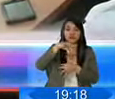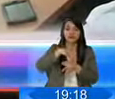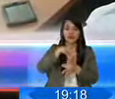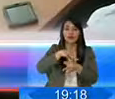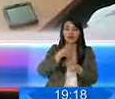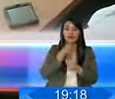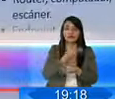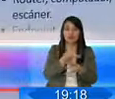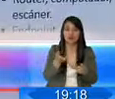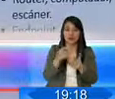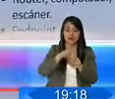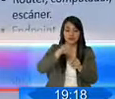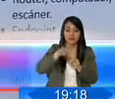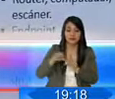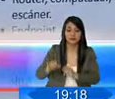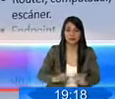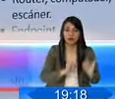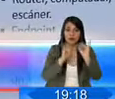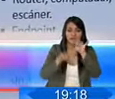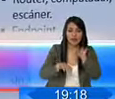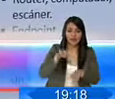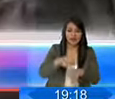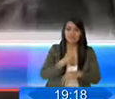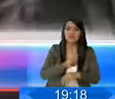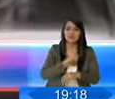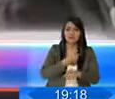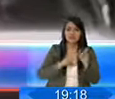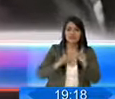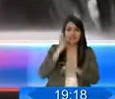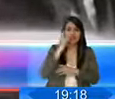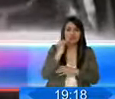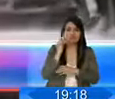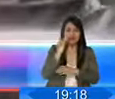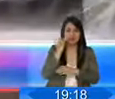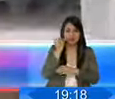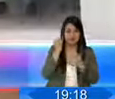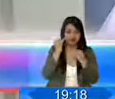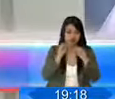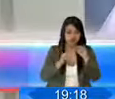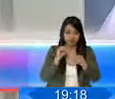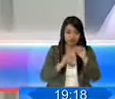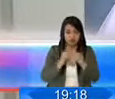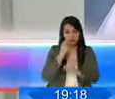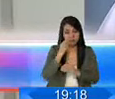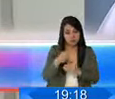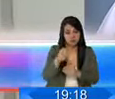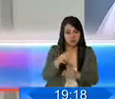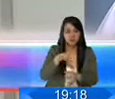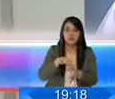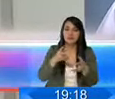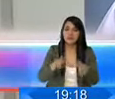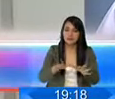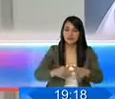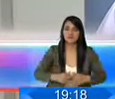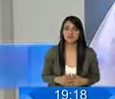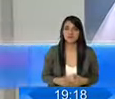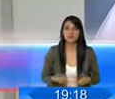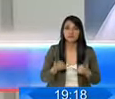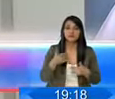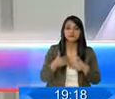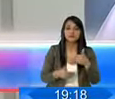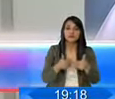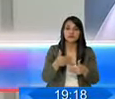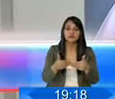El sistema informático ha sido creado por expertos nacionales y se pondrá a prueba en la próxima elección. Nosotros estamos ya en proceso